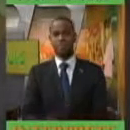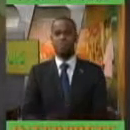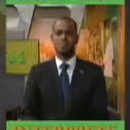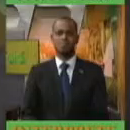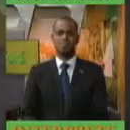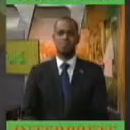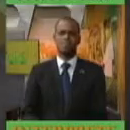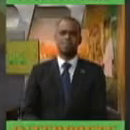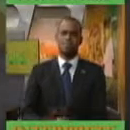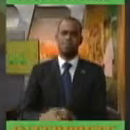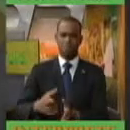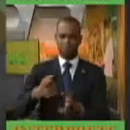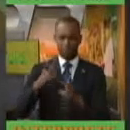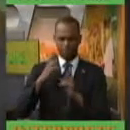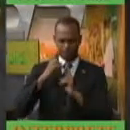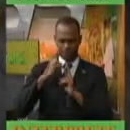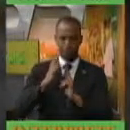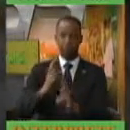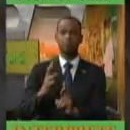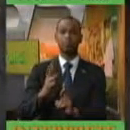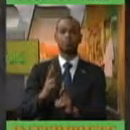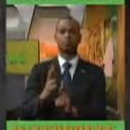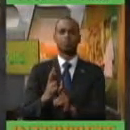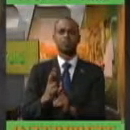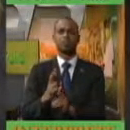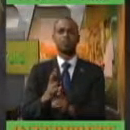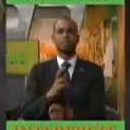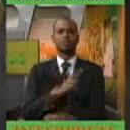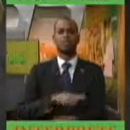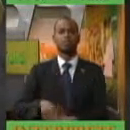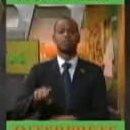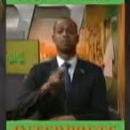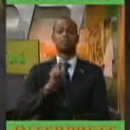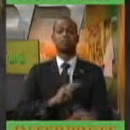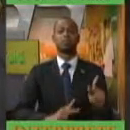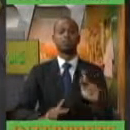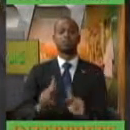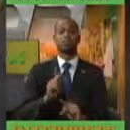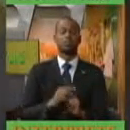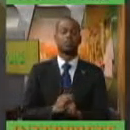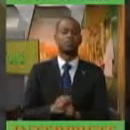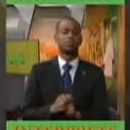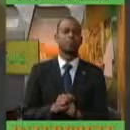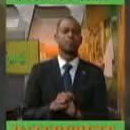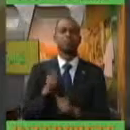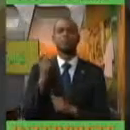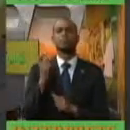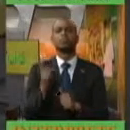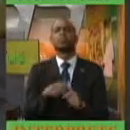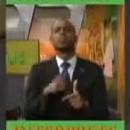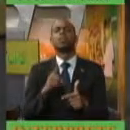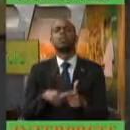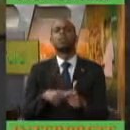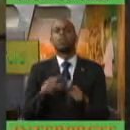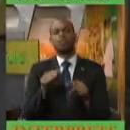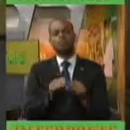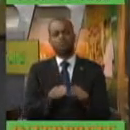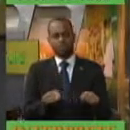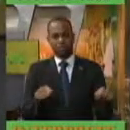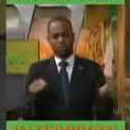Un respeto profundo a esos seres humanos. Entonces, en el territorio